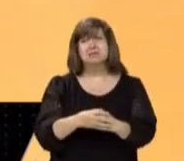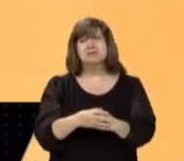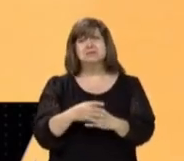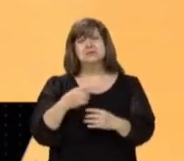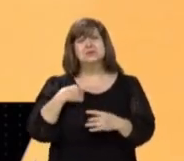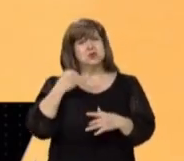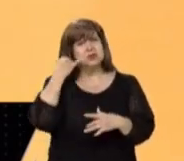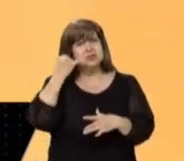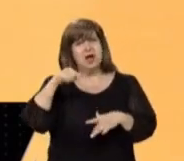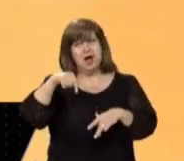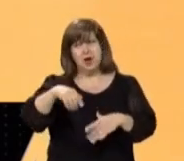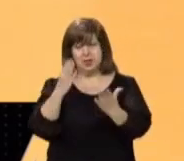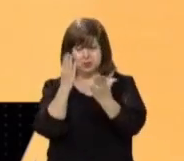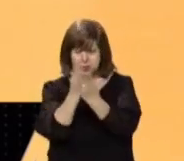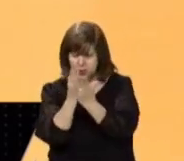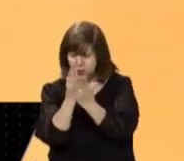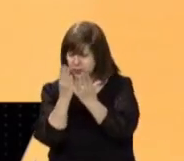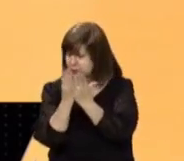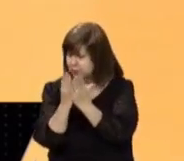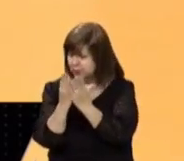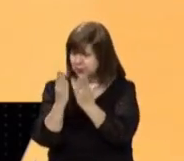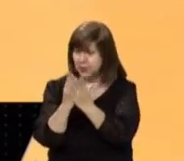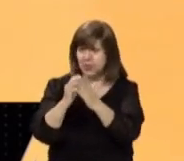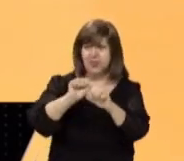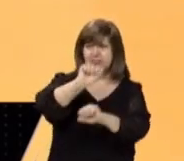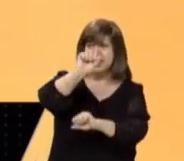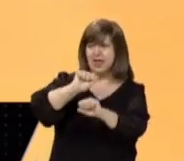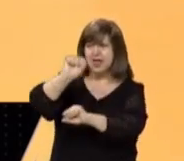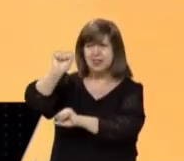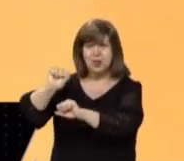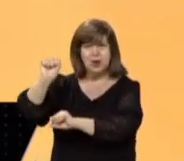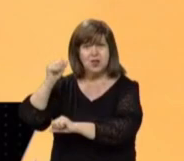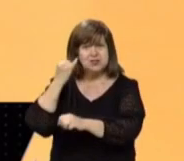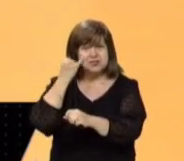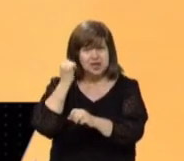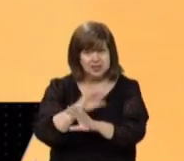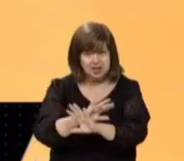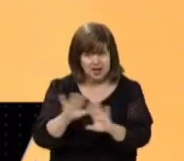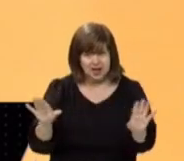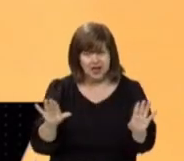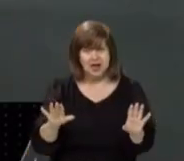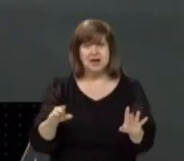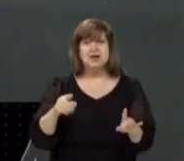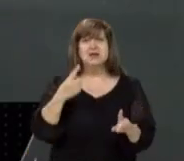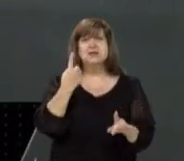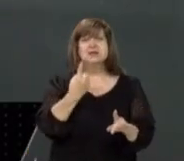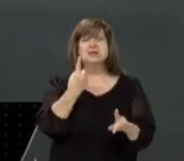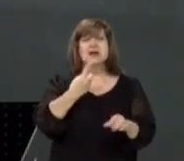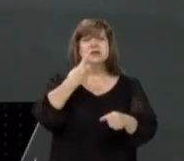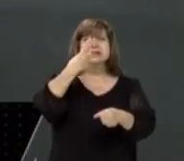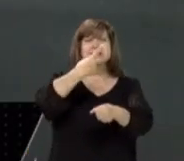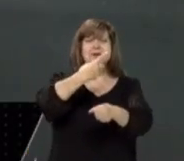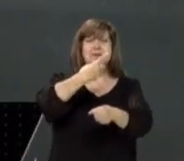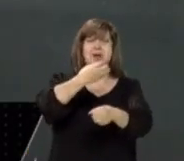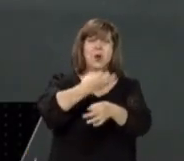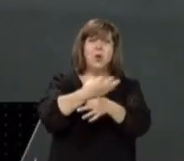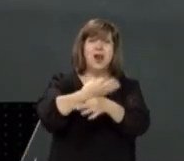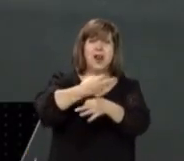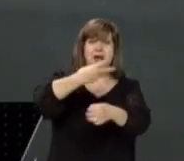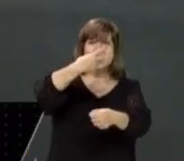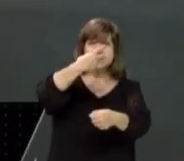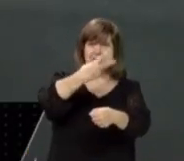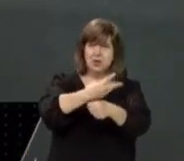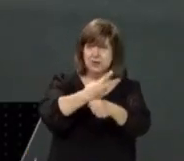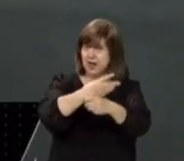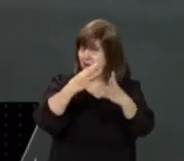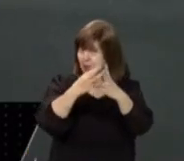mucho diploma que he hecho acá adentro. He terminado el primer ciclo de la secundaria. Ahora